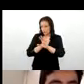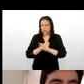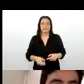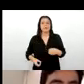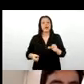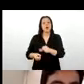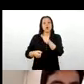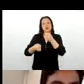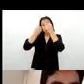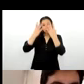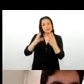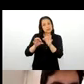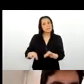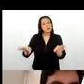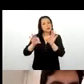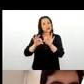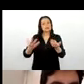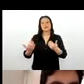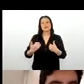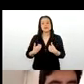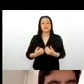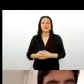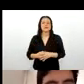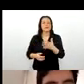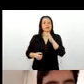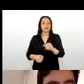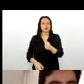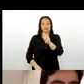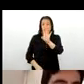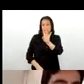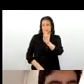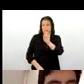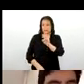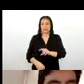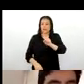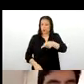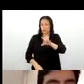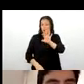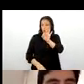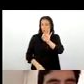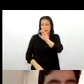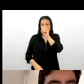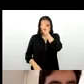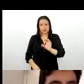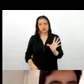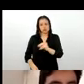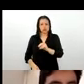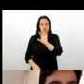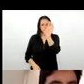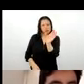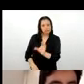relevantes, tenemos casi el 17,9% del territorio nacional.